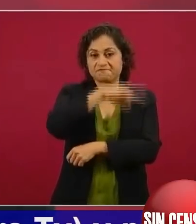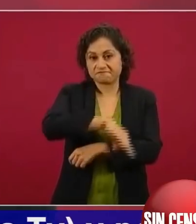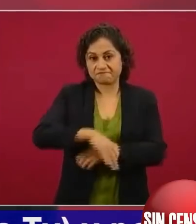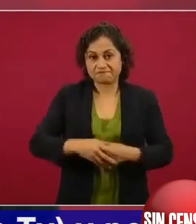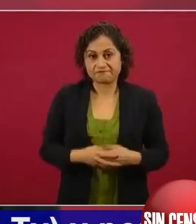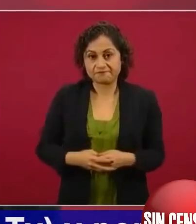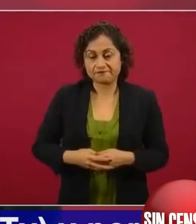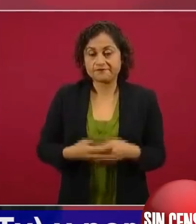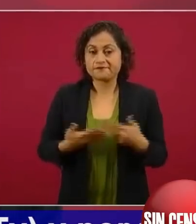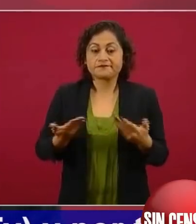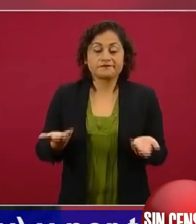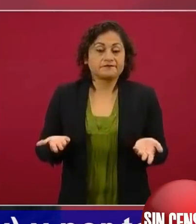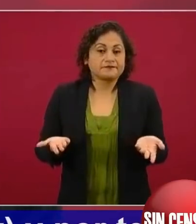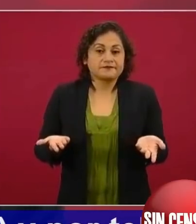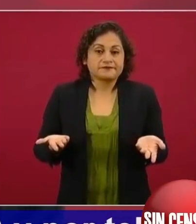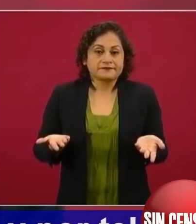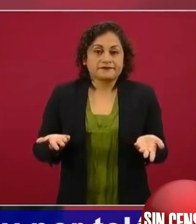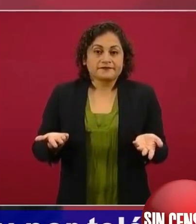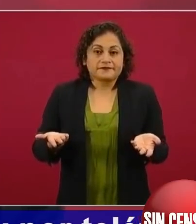Entonces, ¿cómo